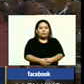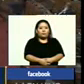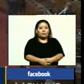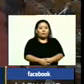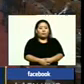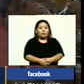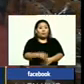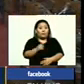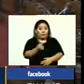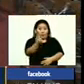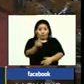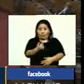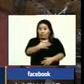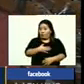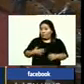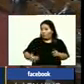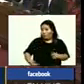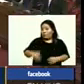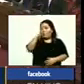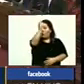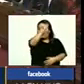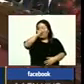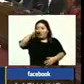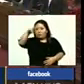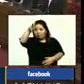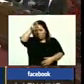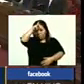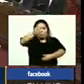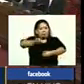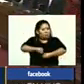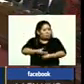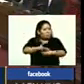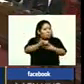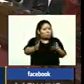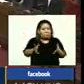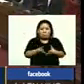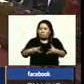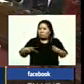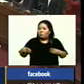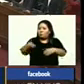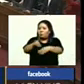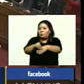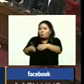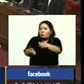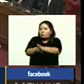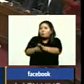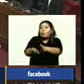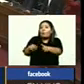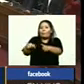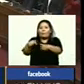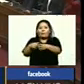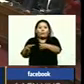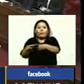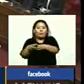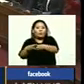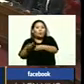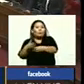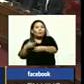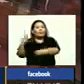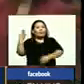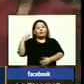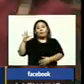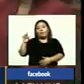El mandatario peruano Martín Vizcarra hizo pública la decisión de disolver el Congreso dominado por la oposición fujimorista,